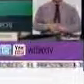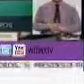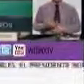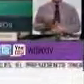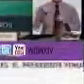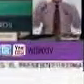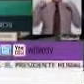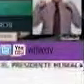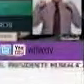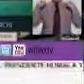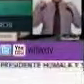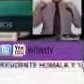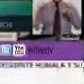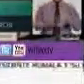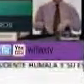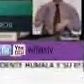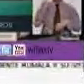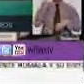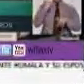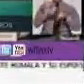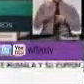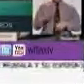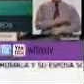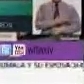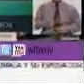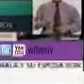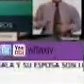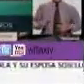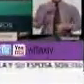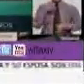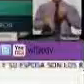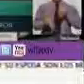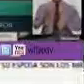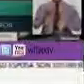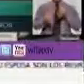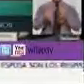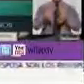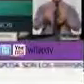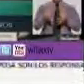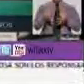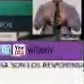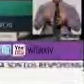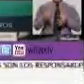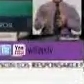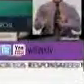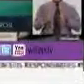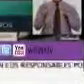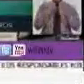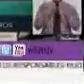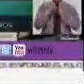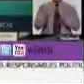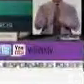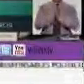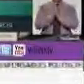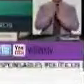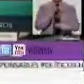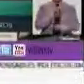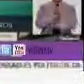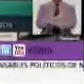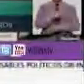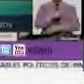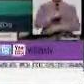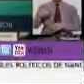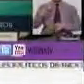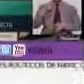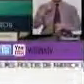en el despacho del entonces presidente del Poder Judicial, una reunión solicitada por el entonces ministro